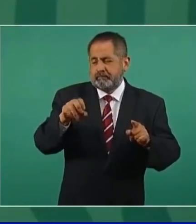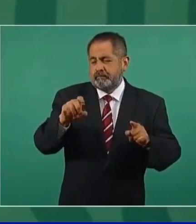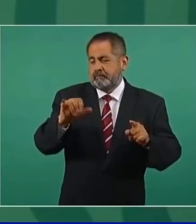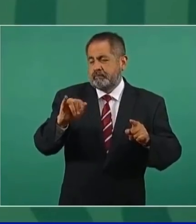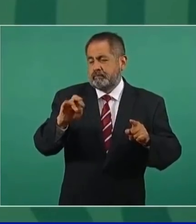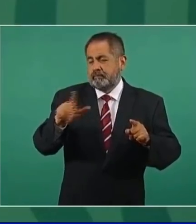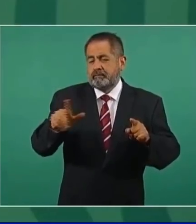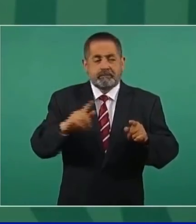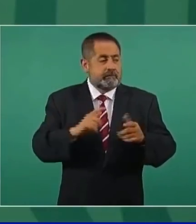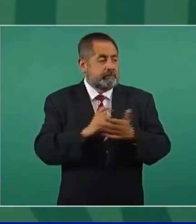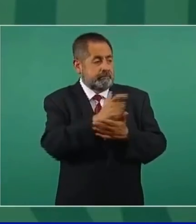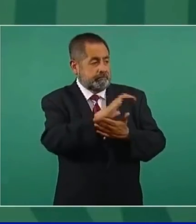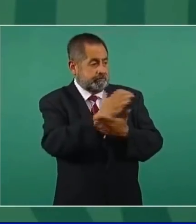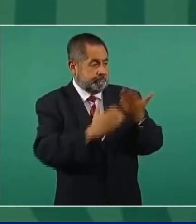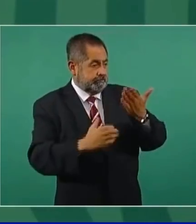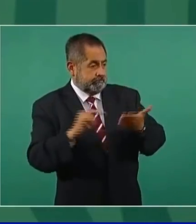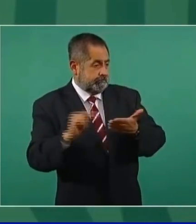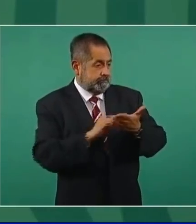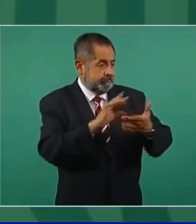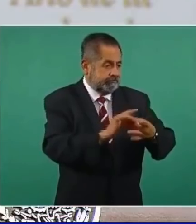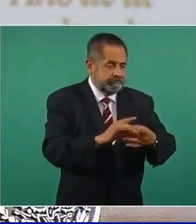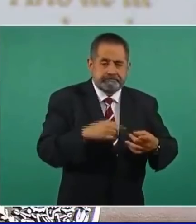está revisando, por eso fue la ley